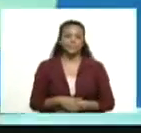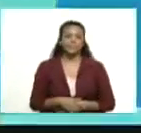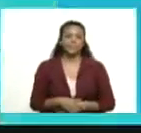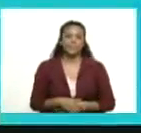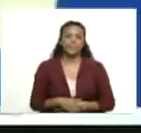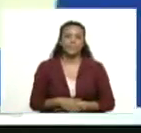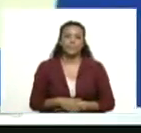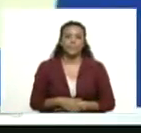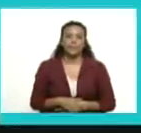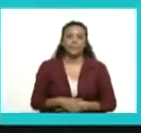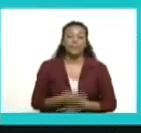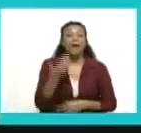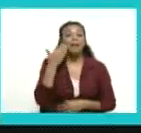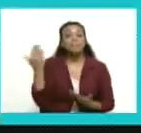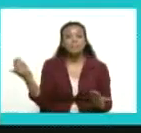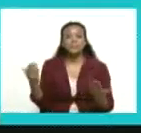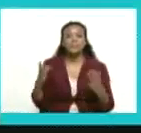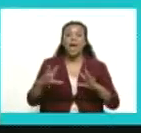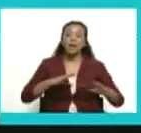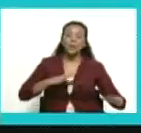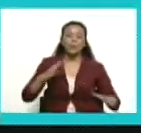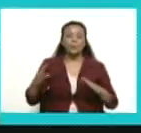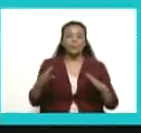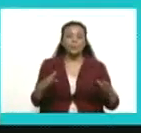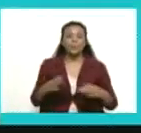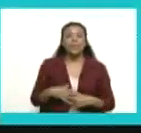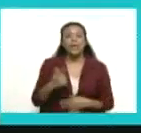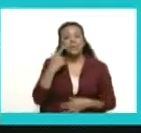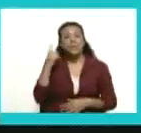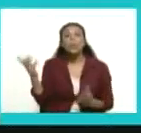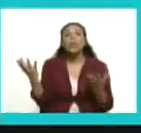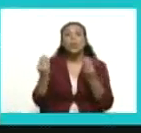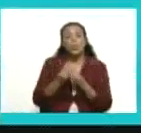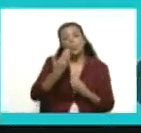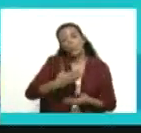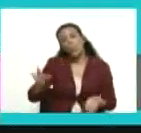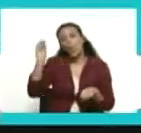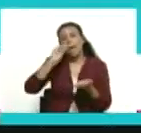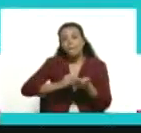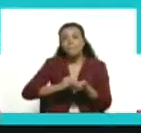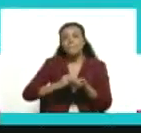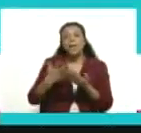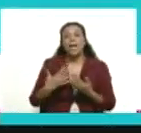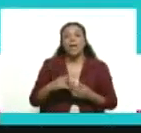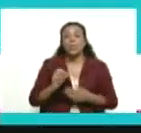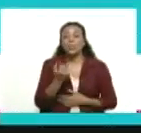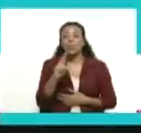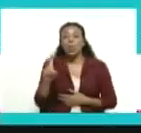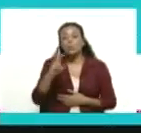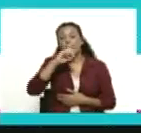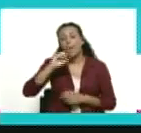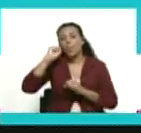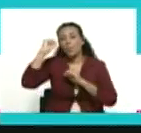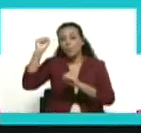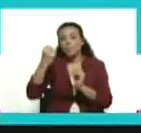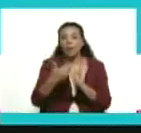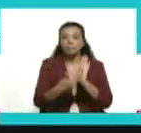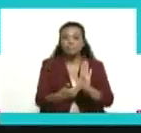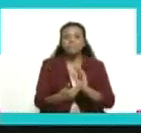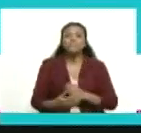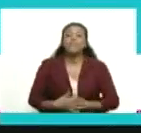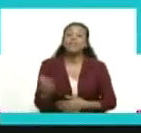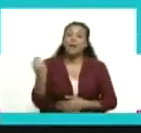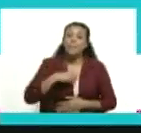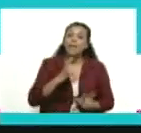Buenas noches, presidente. Es un placer estar junto a usted nuevamente en la edición número 12 de Con Maduro Más.